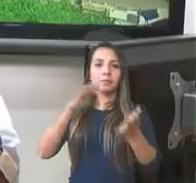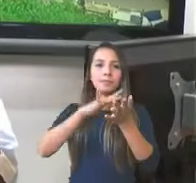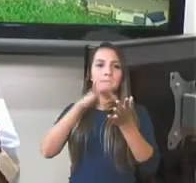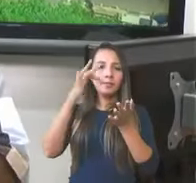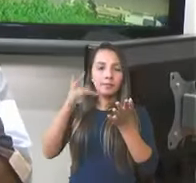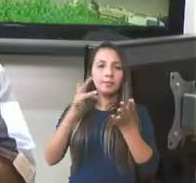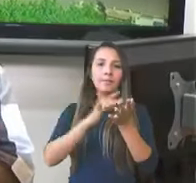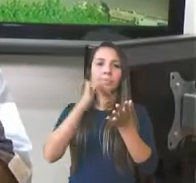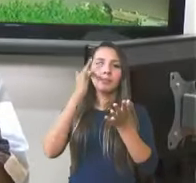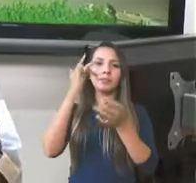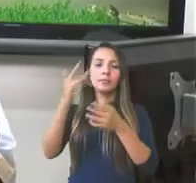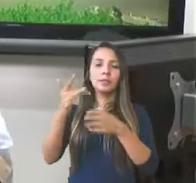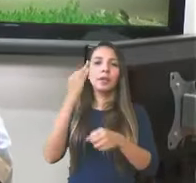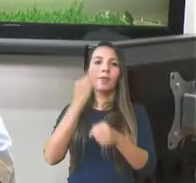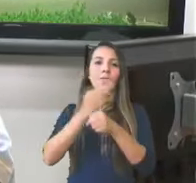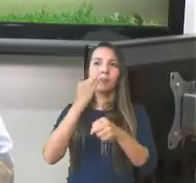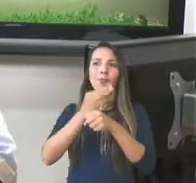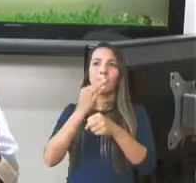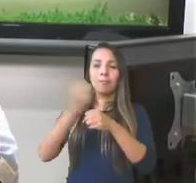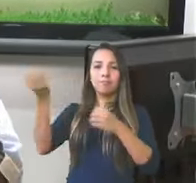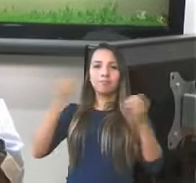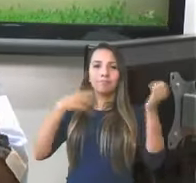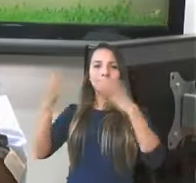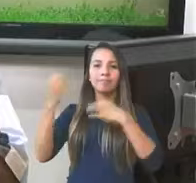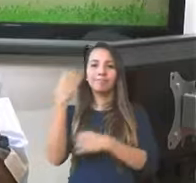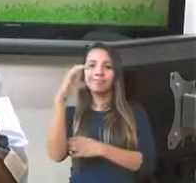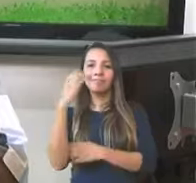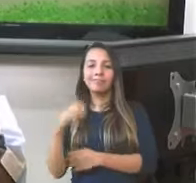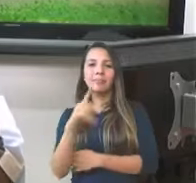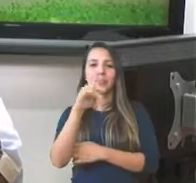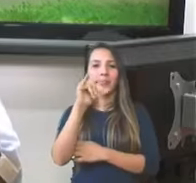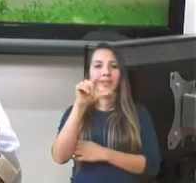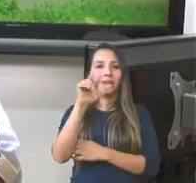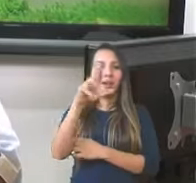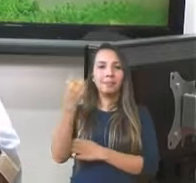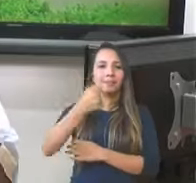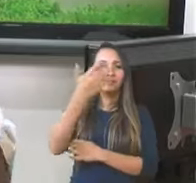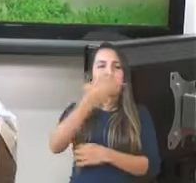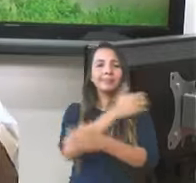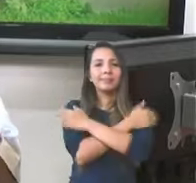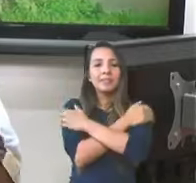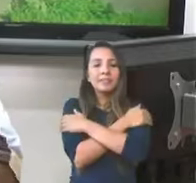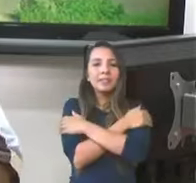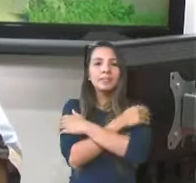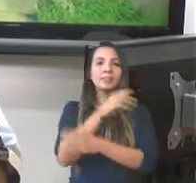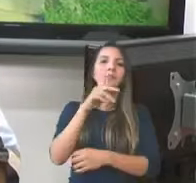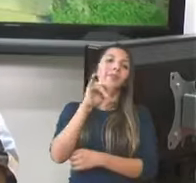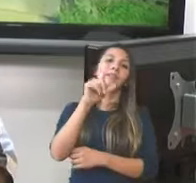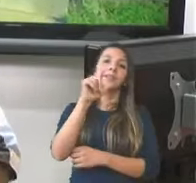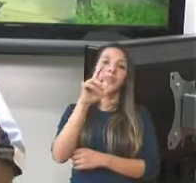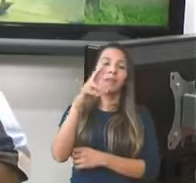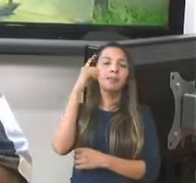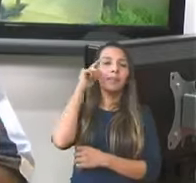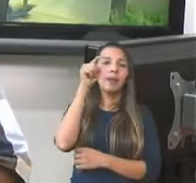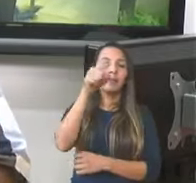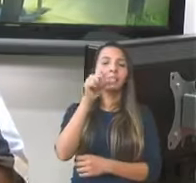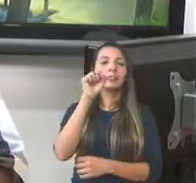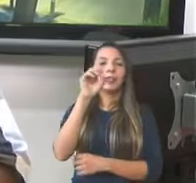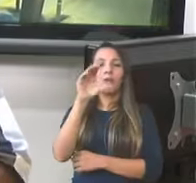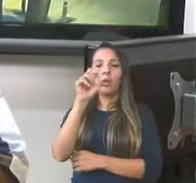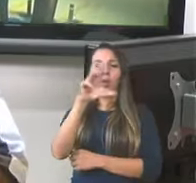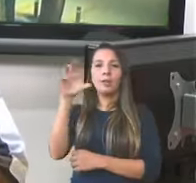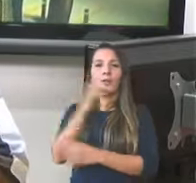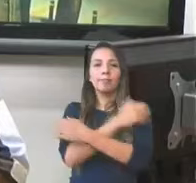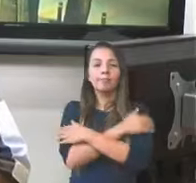Gracias, gracias, se están comunicando, nos están mandando mensajes, Pilar, un saludo para ti, un abrazo, Pilar, un saludo también para Socorro, un abrazo y un beso,